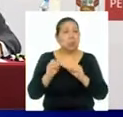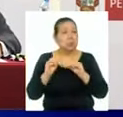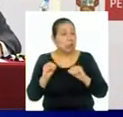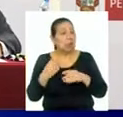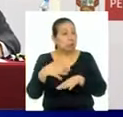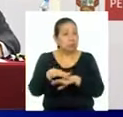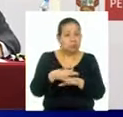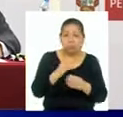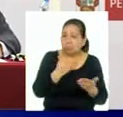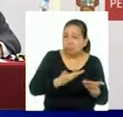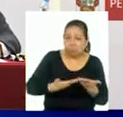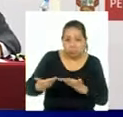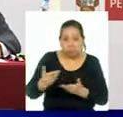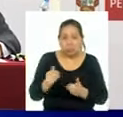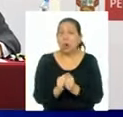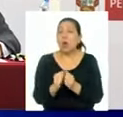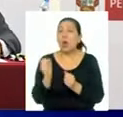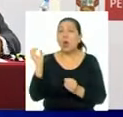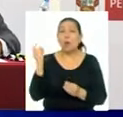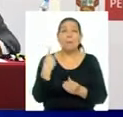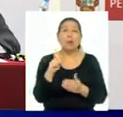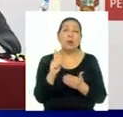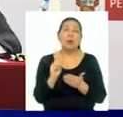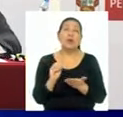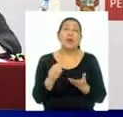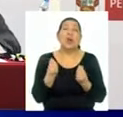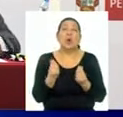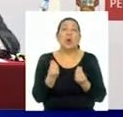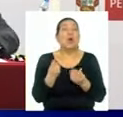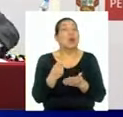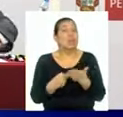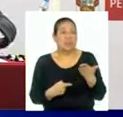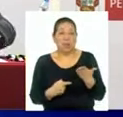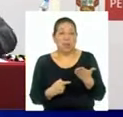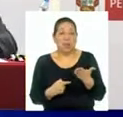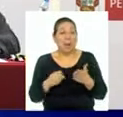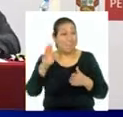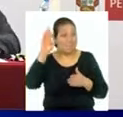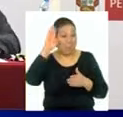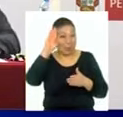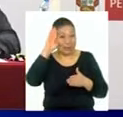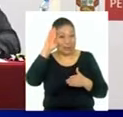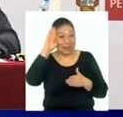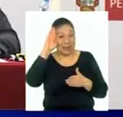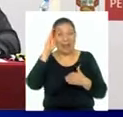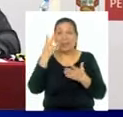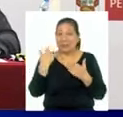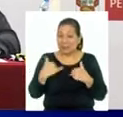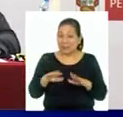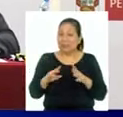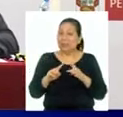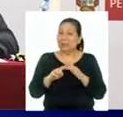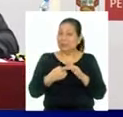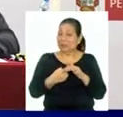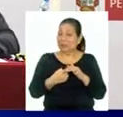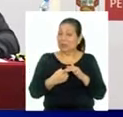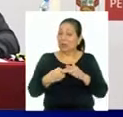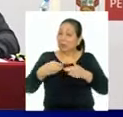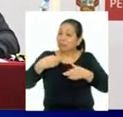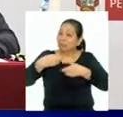ejecución. Con el aporte, además, con el aporte de la Policía Nacional del Perú, hemos iniciado